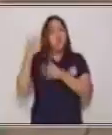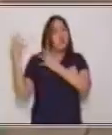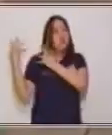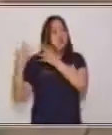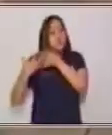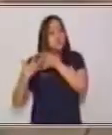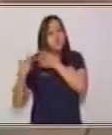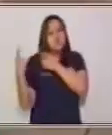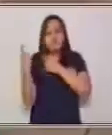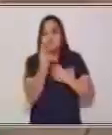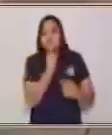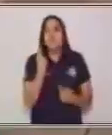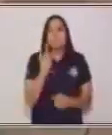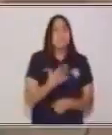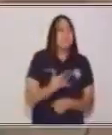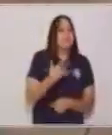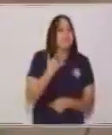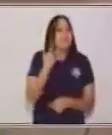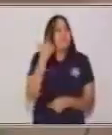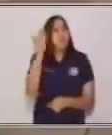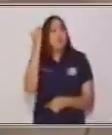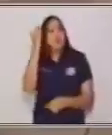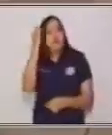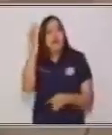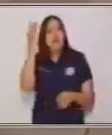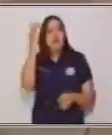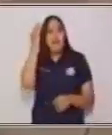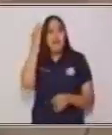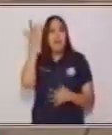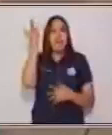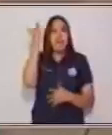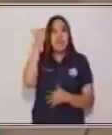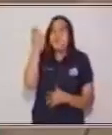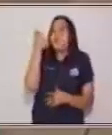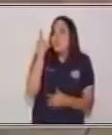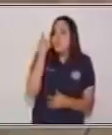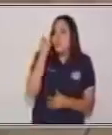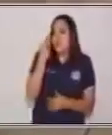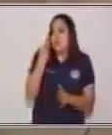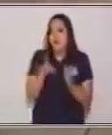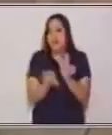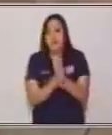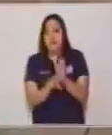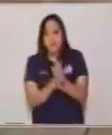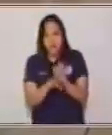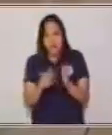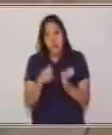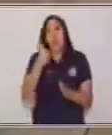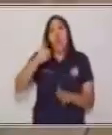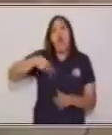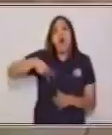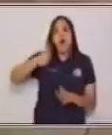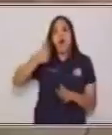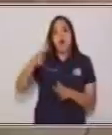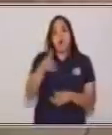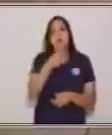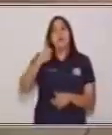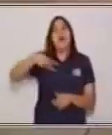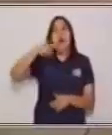pueda tener un sentido lógico. Podrían ser a, ante, bajo,